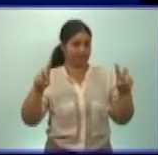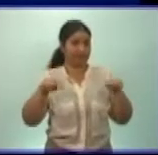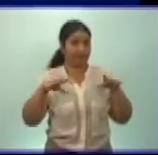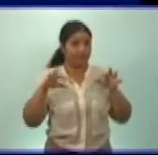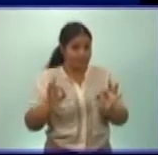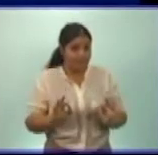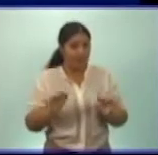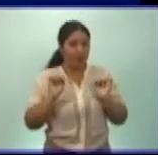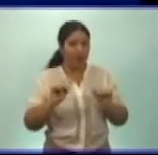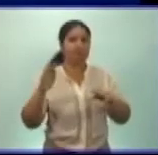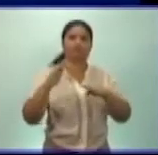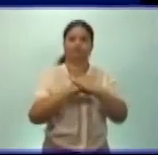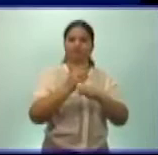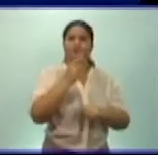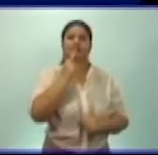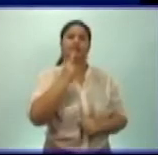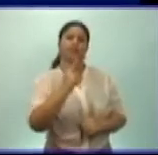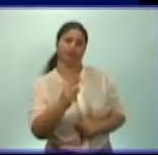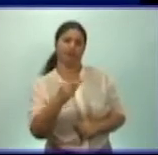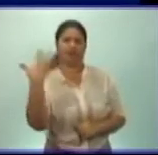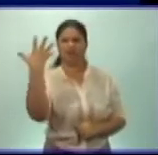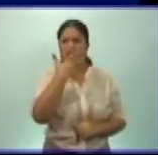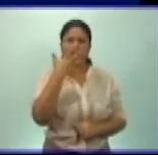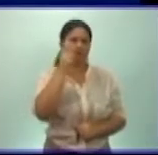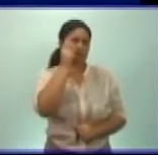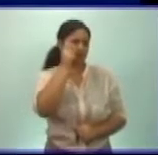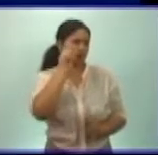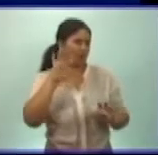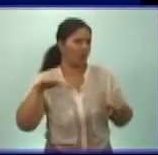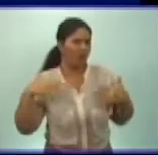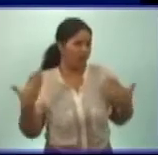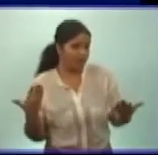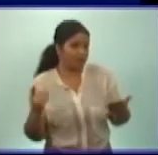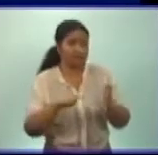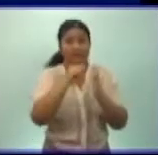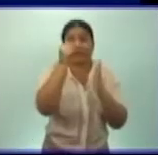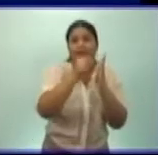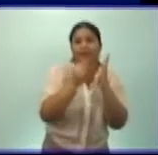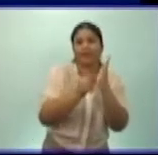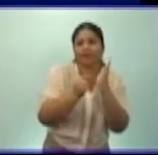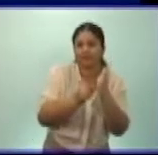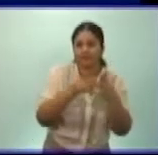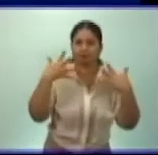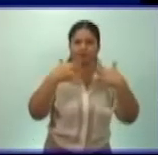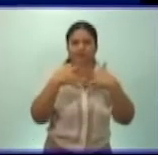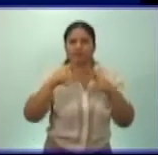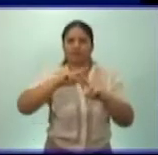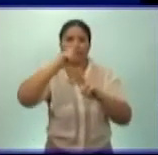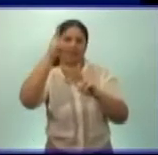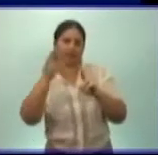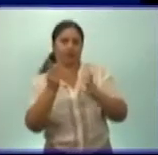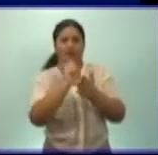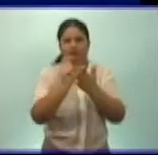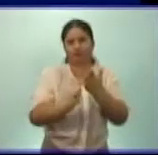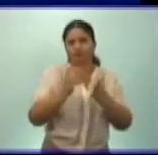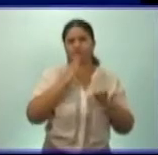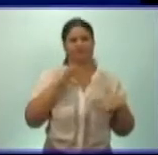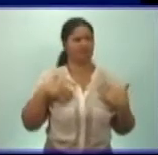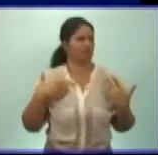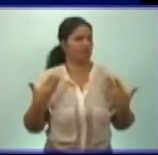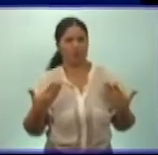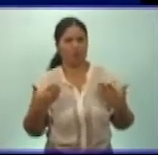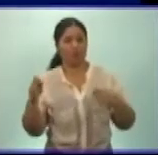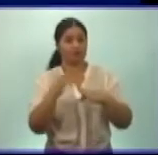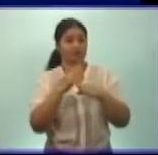tomar nota de quién fue Molière, qué elementos caracterizan sus obras teatrales, cuál fue su